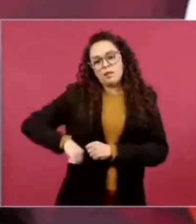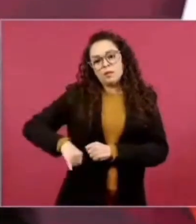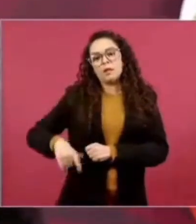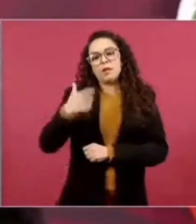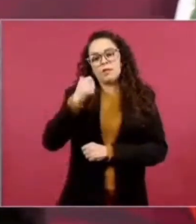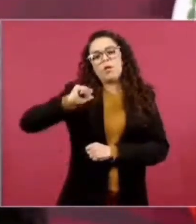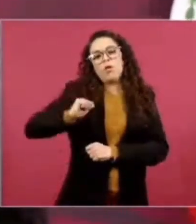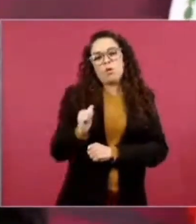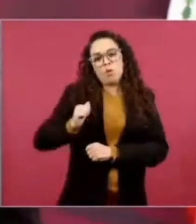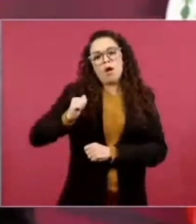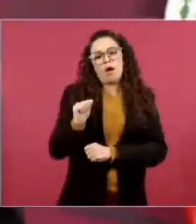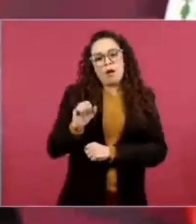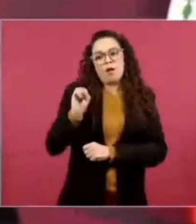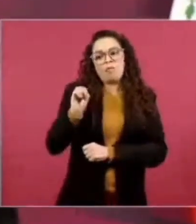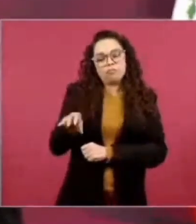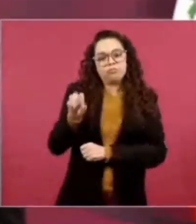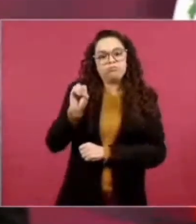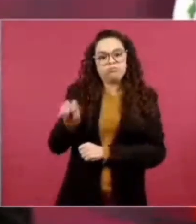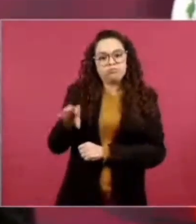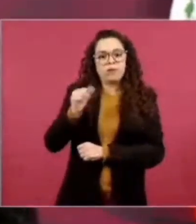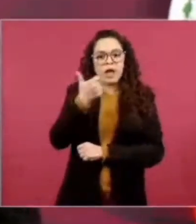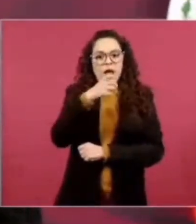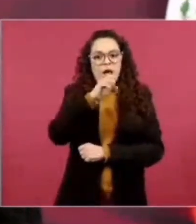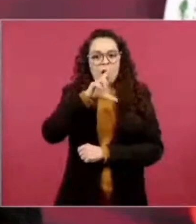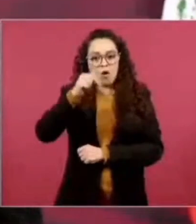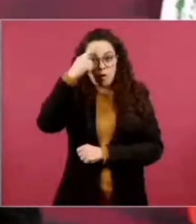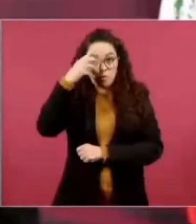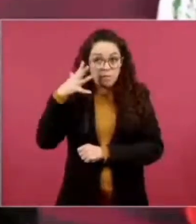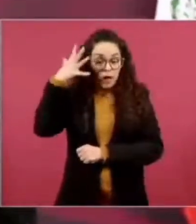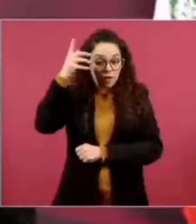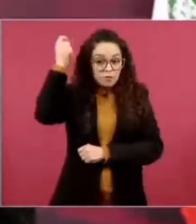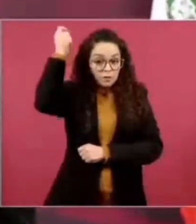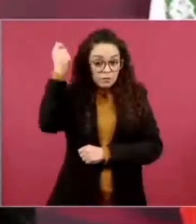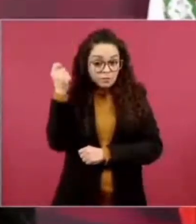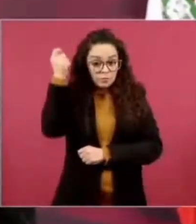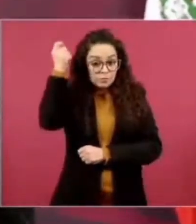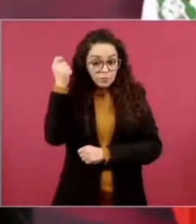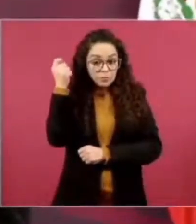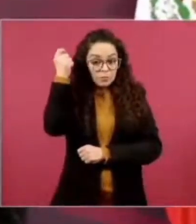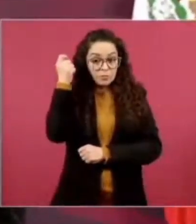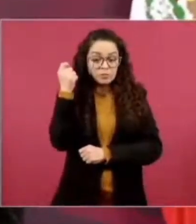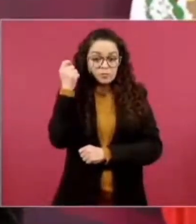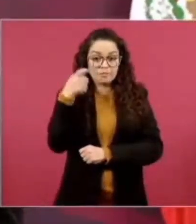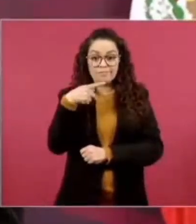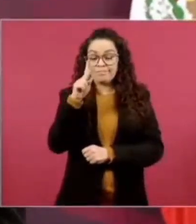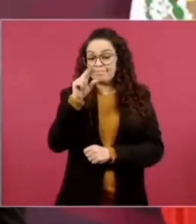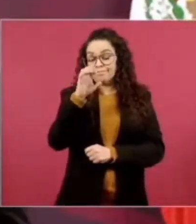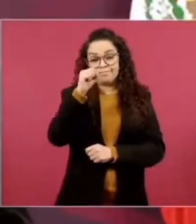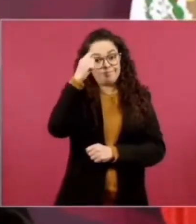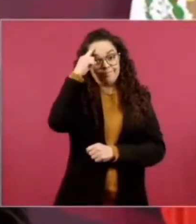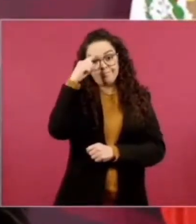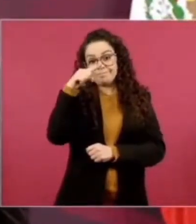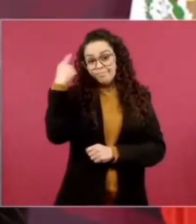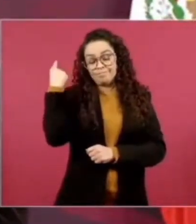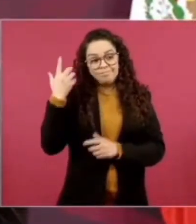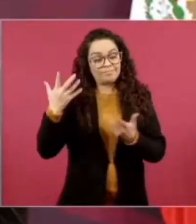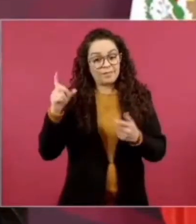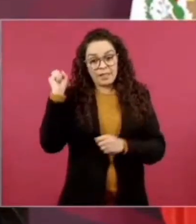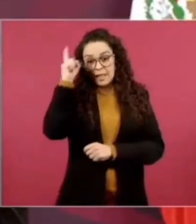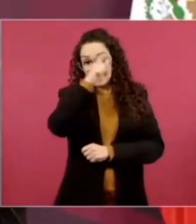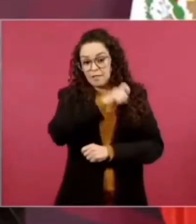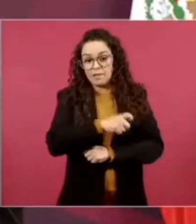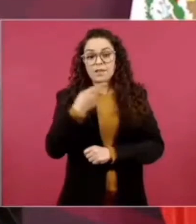pensionados. Pero eso es lo único que hemos podido hacer, ¿no? Son las dos